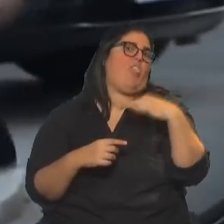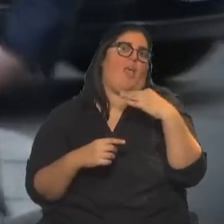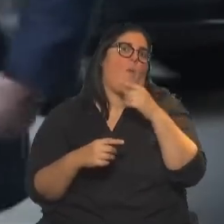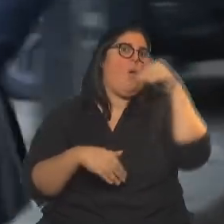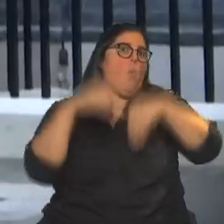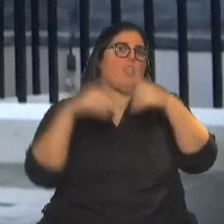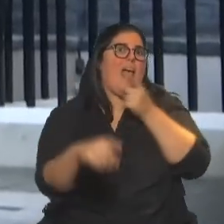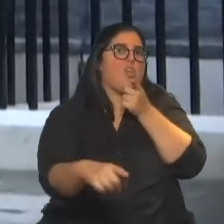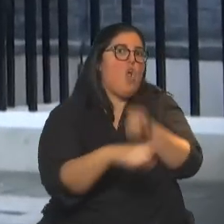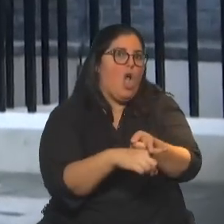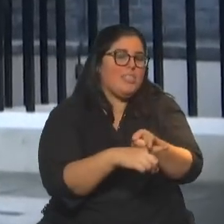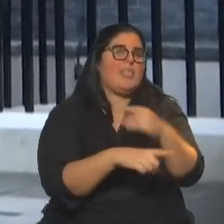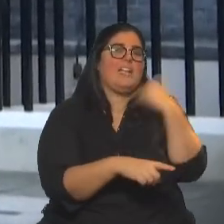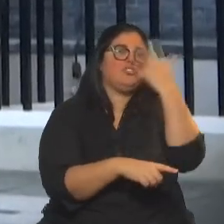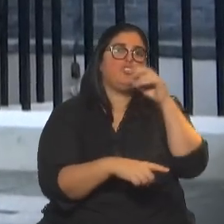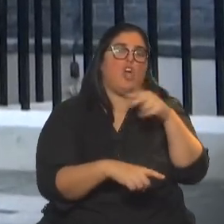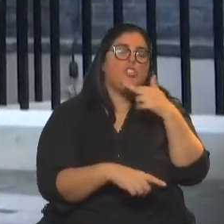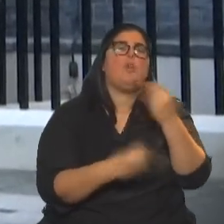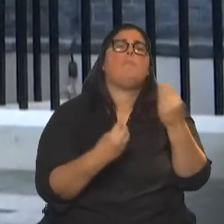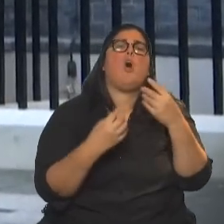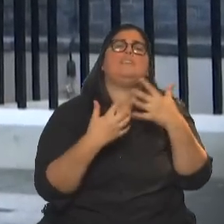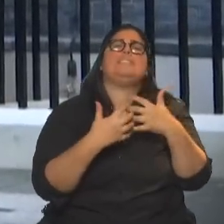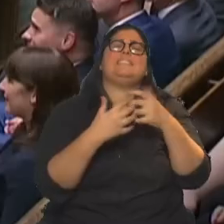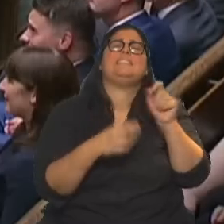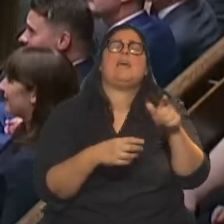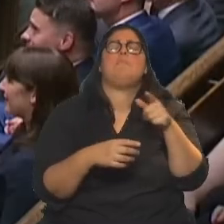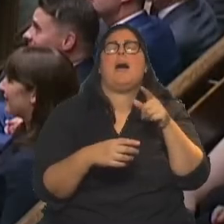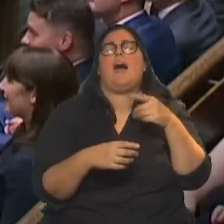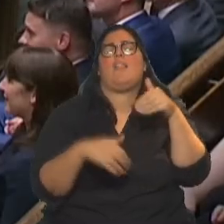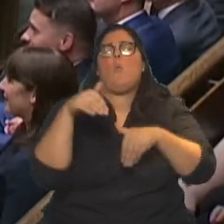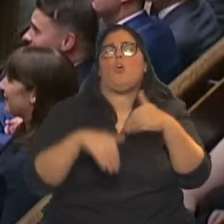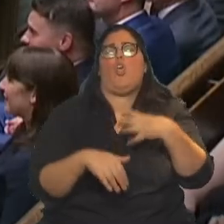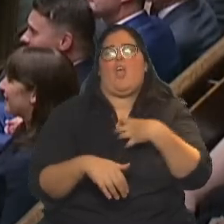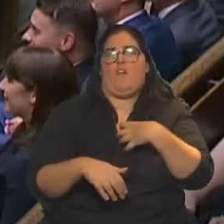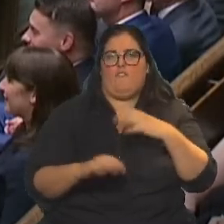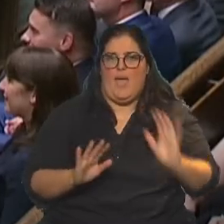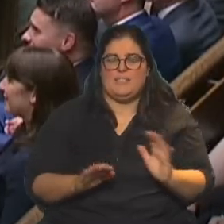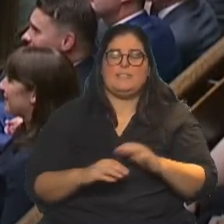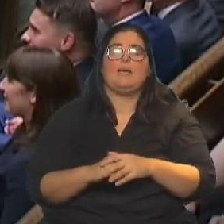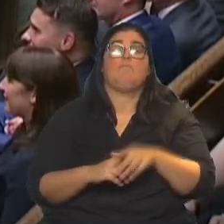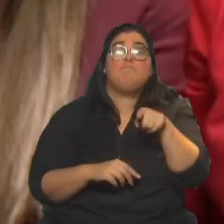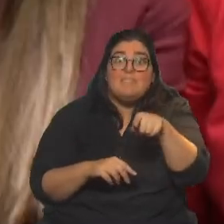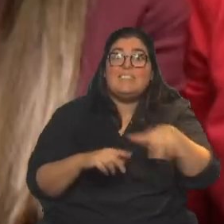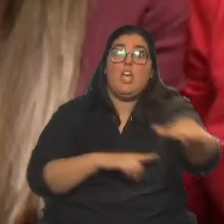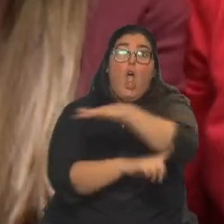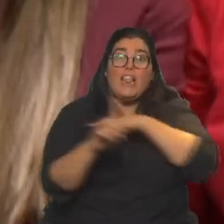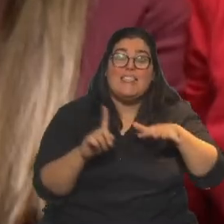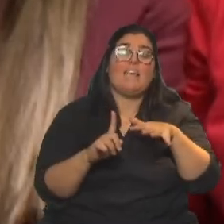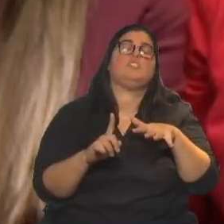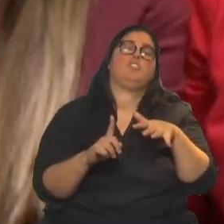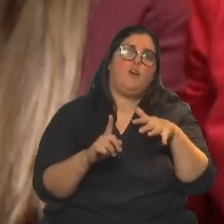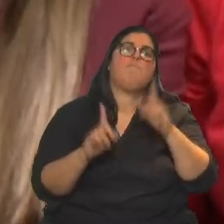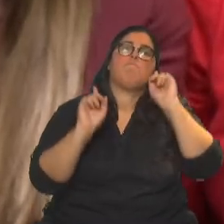Johnson, amparados en el mecanismo secreto del voto de confianza. Ante este escenario, lógicamente también cargaron duramente